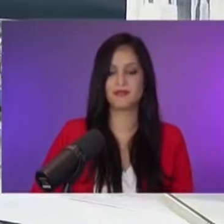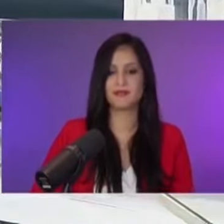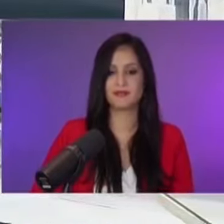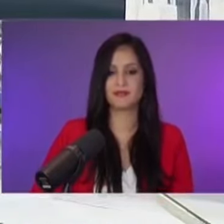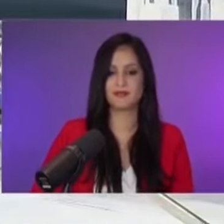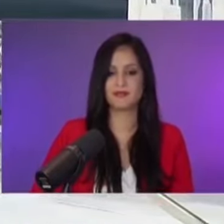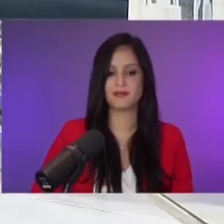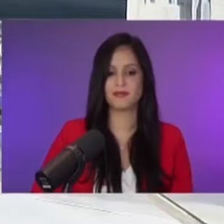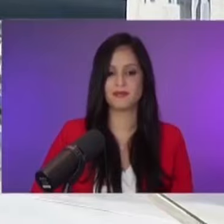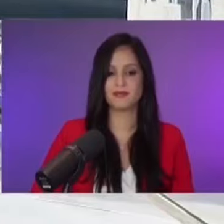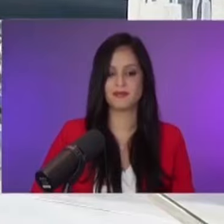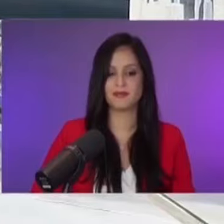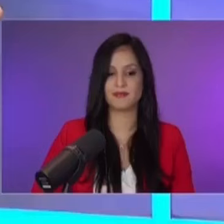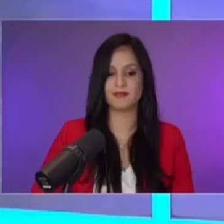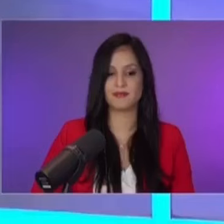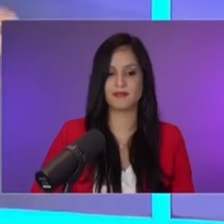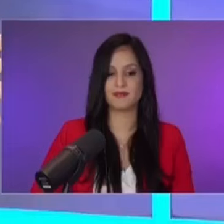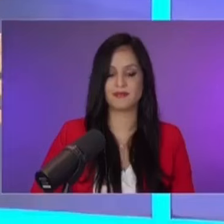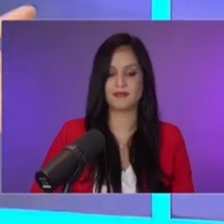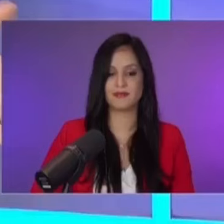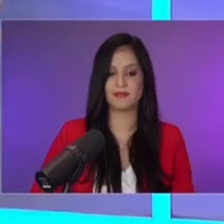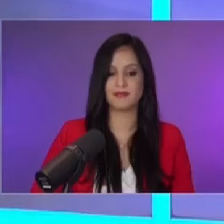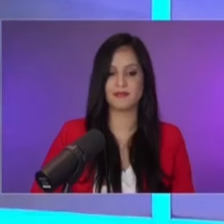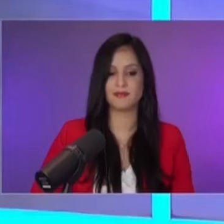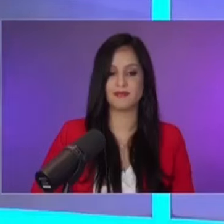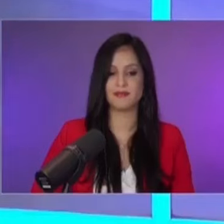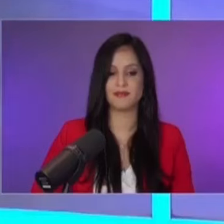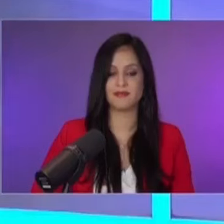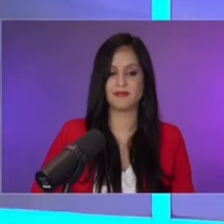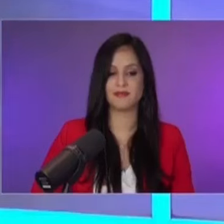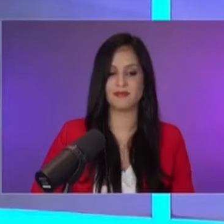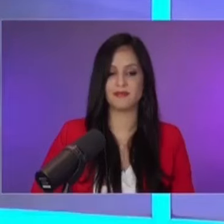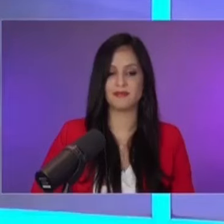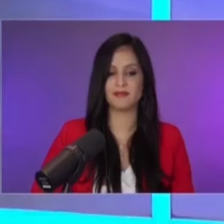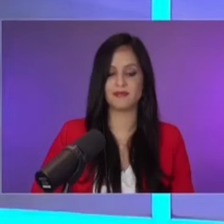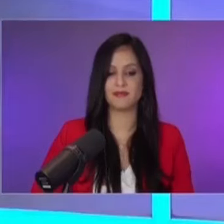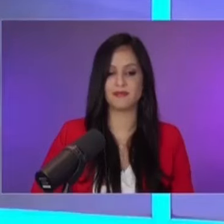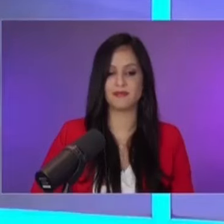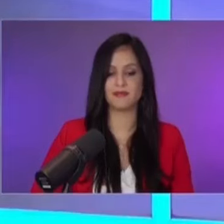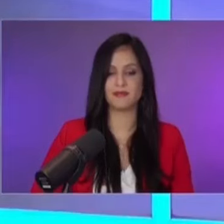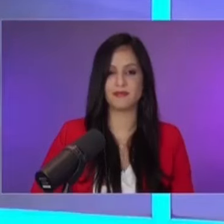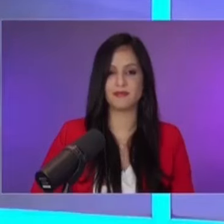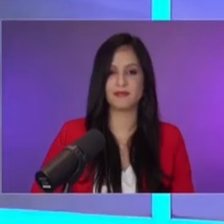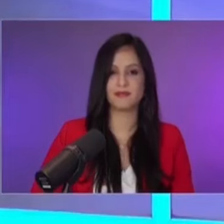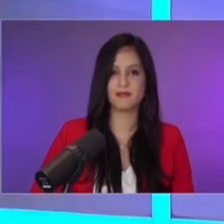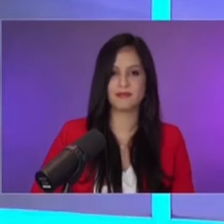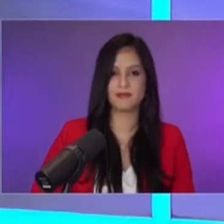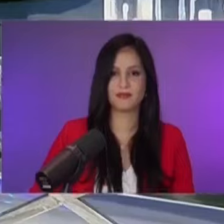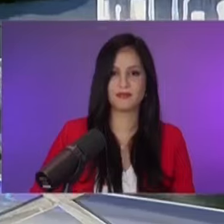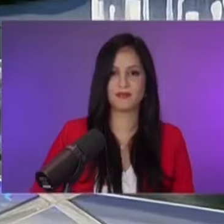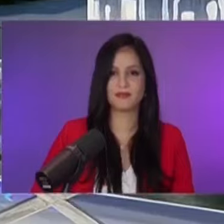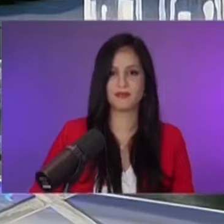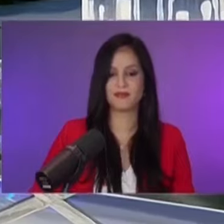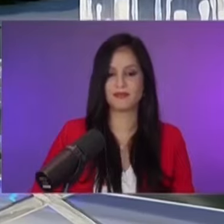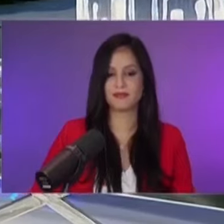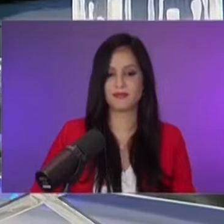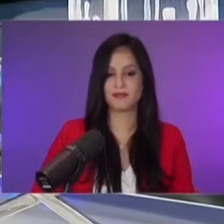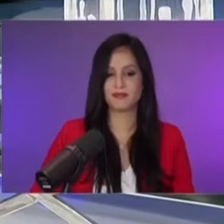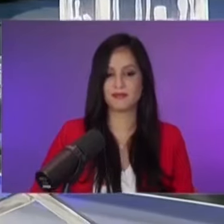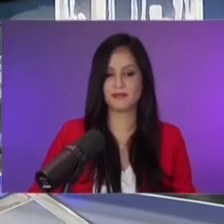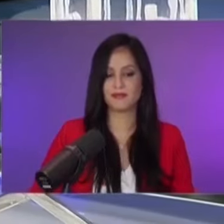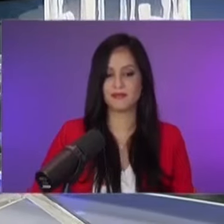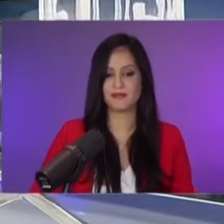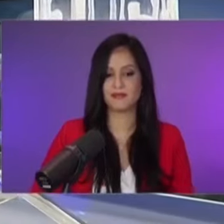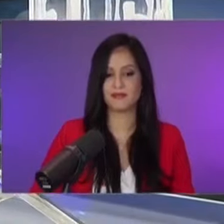muy difícil la extracción de la bita por ejemplo que está en Cabo Rojo Okay Mira tú has comenzado con una muy